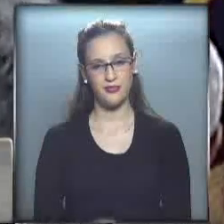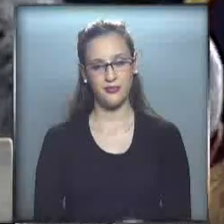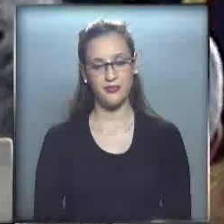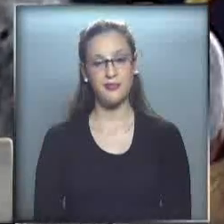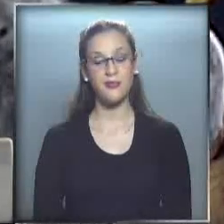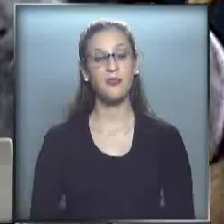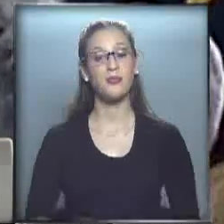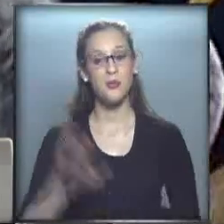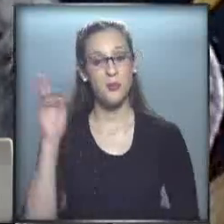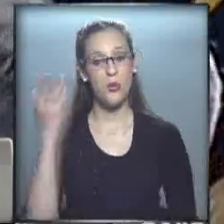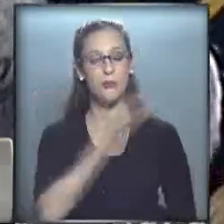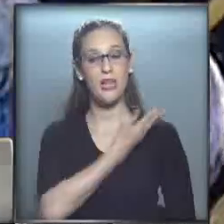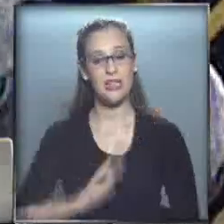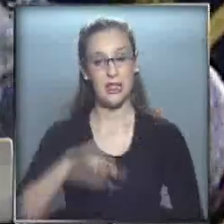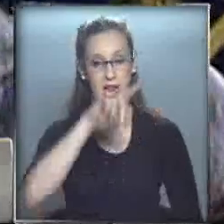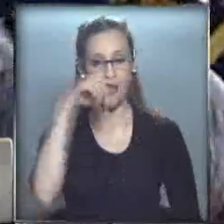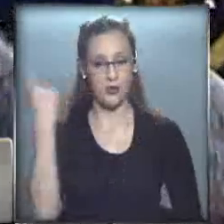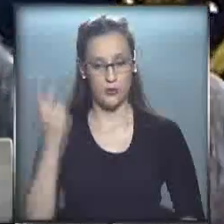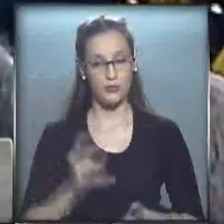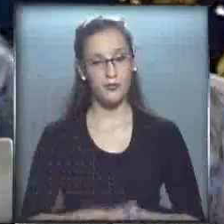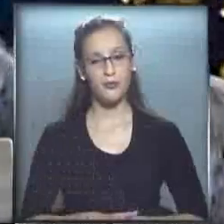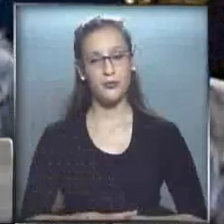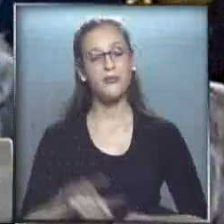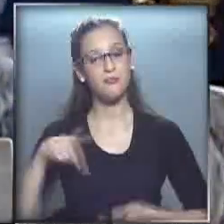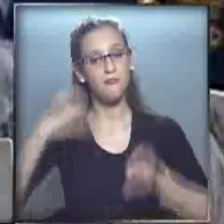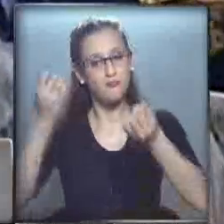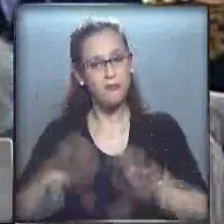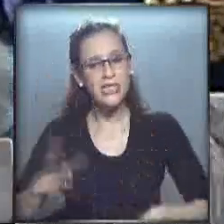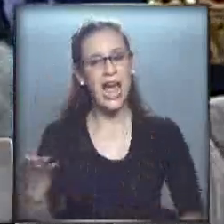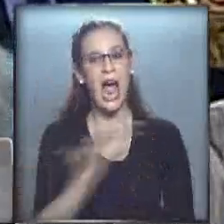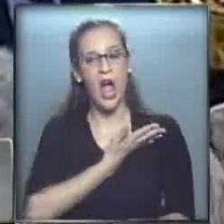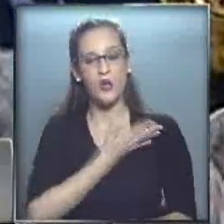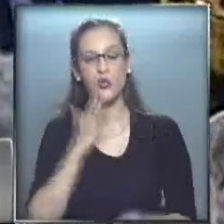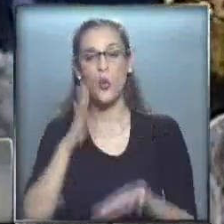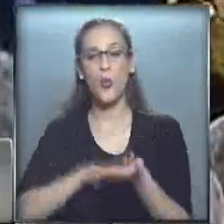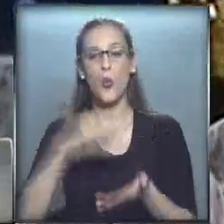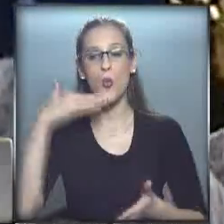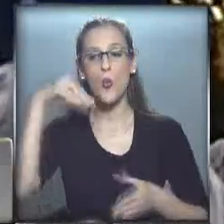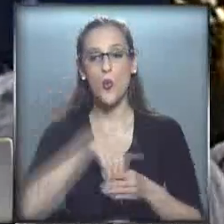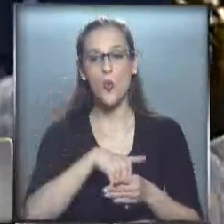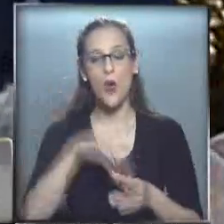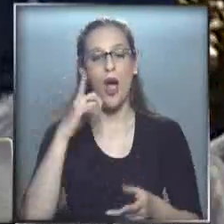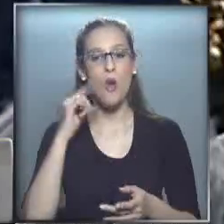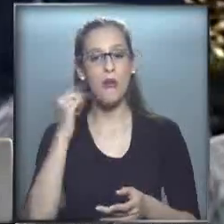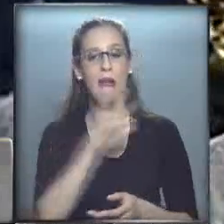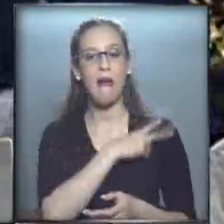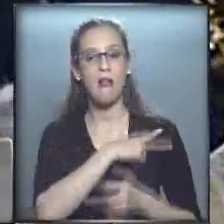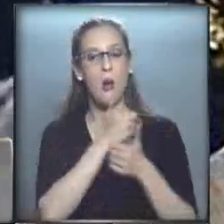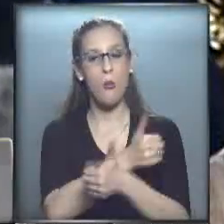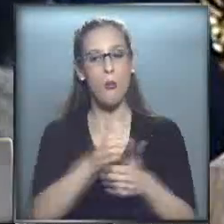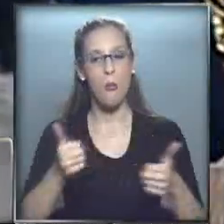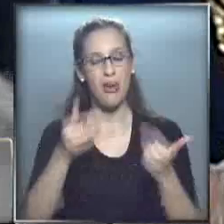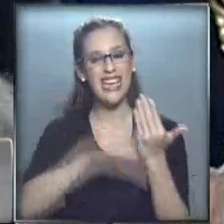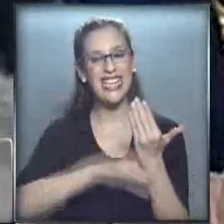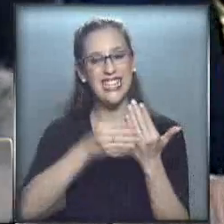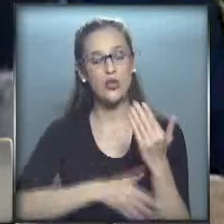La señora Presidenta de la Nación preside el acto de jura de los señores Jefe de Gabinete de Ministros,